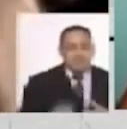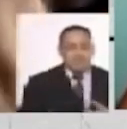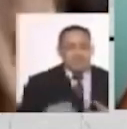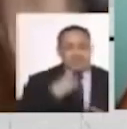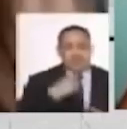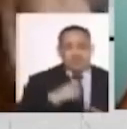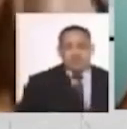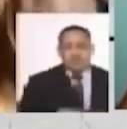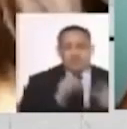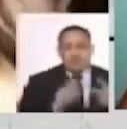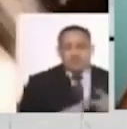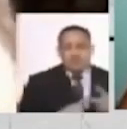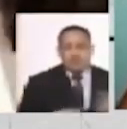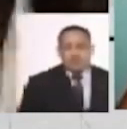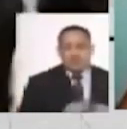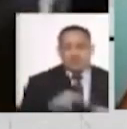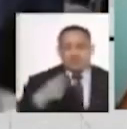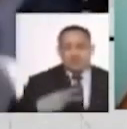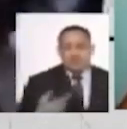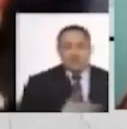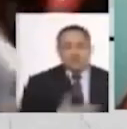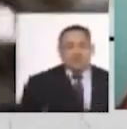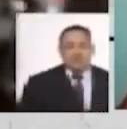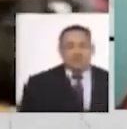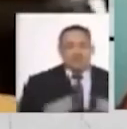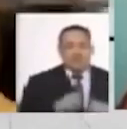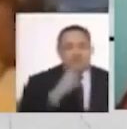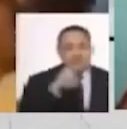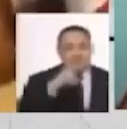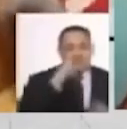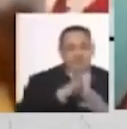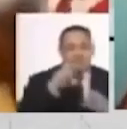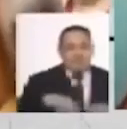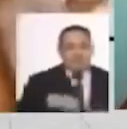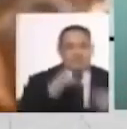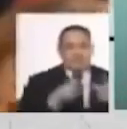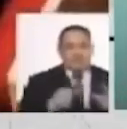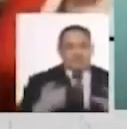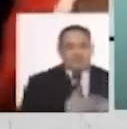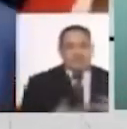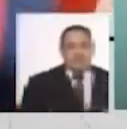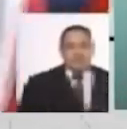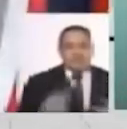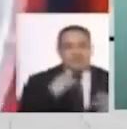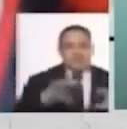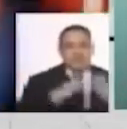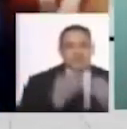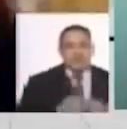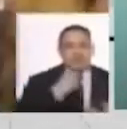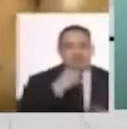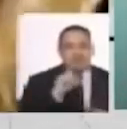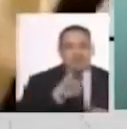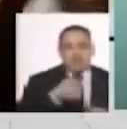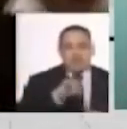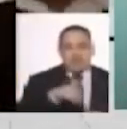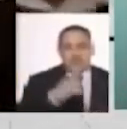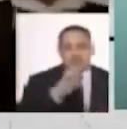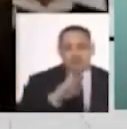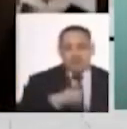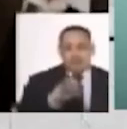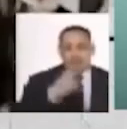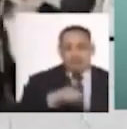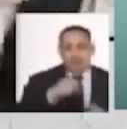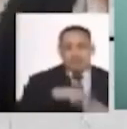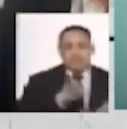Pedro Castillo en 2021 con una correlación bastante débil, pero con toda esta esperanza y esta expectativa de un pueblo que